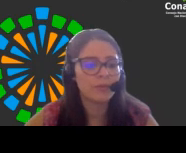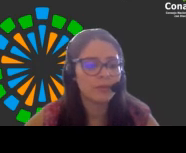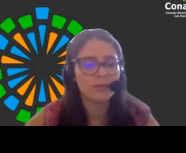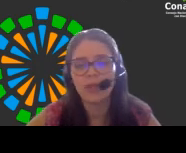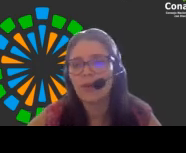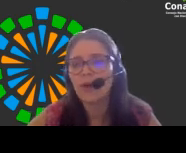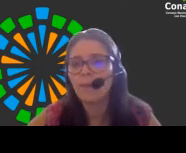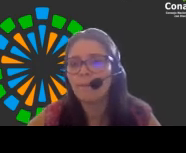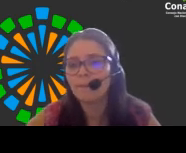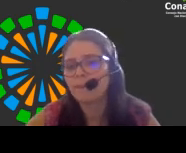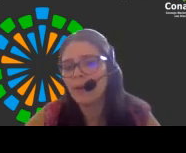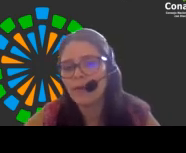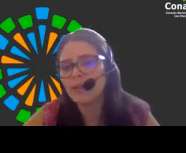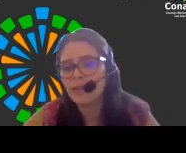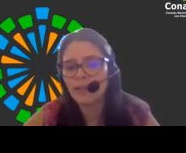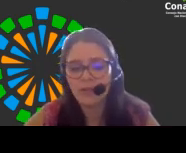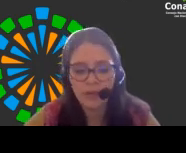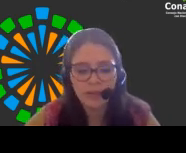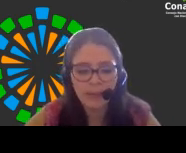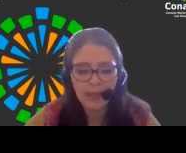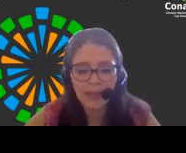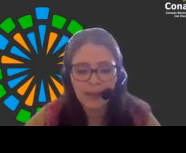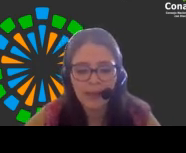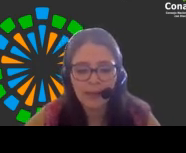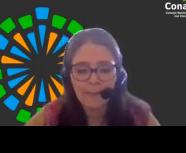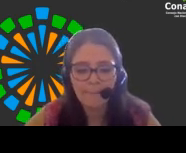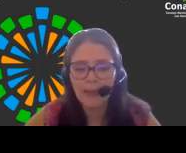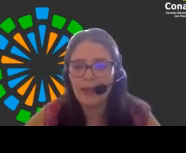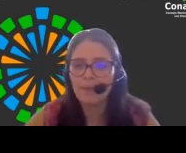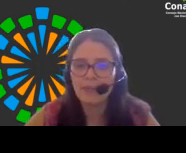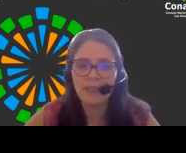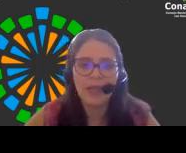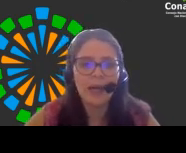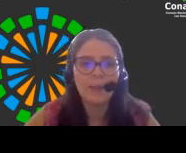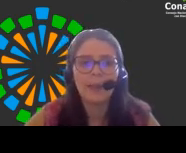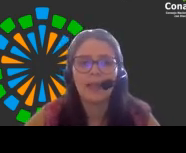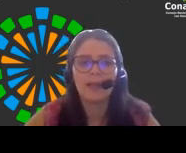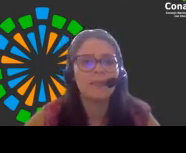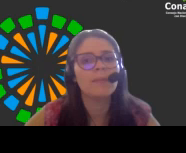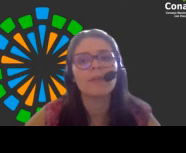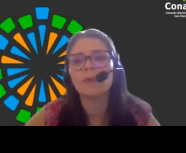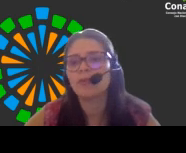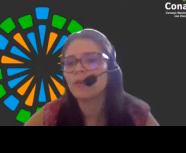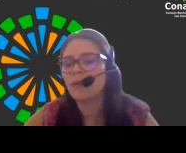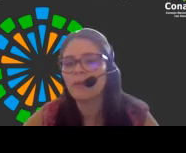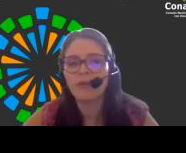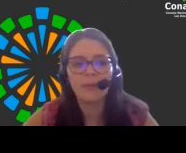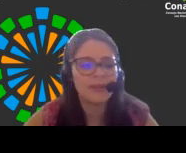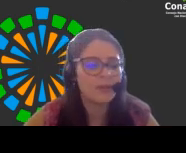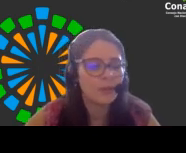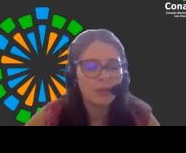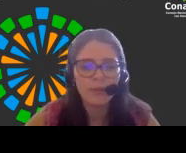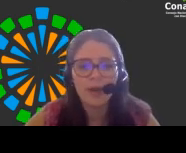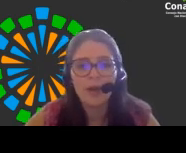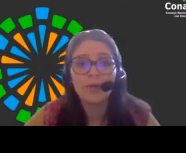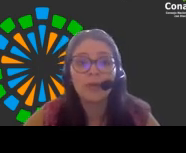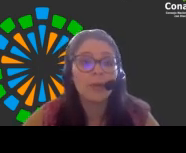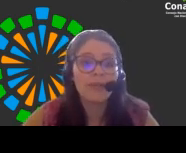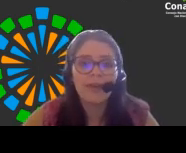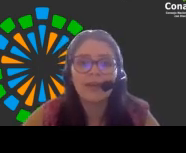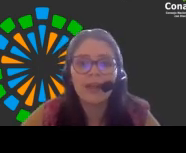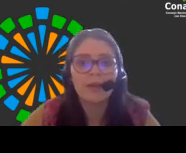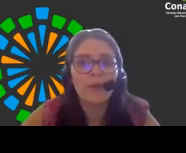hacemos un trabajo previo a las elecciones para para capacitar para que los mismos personas miembros de mesa no